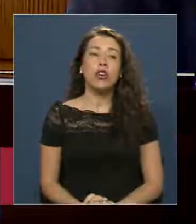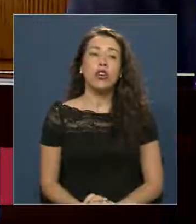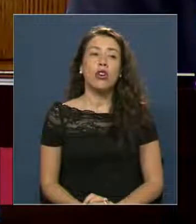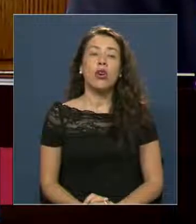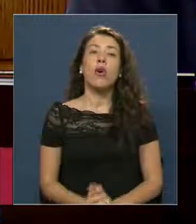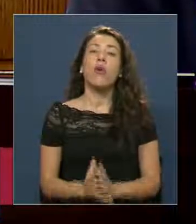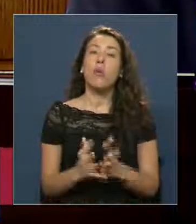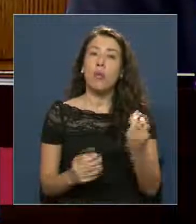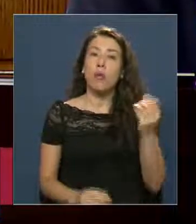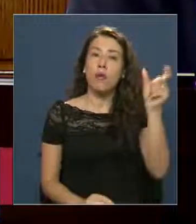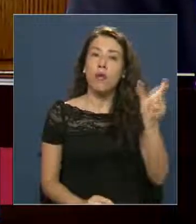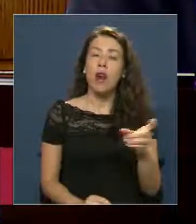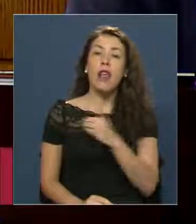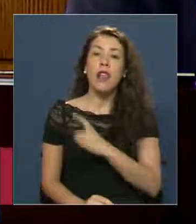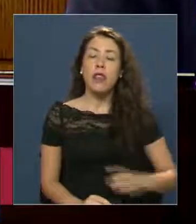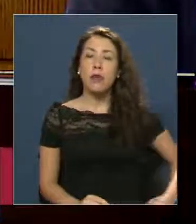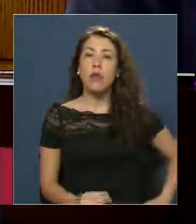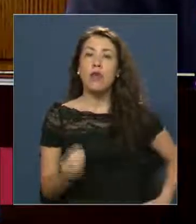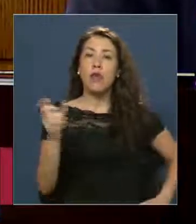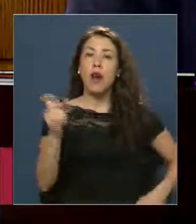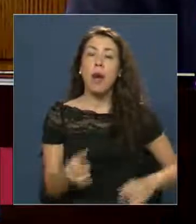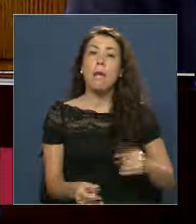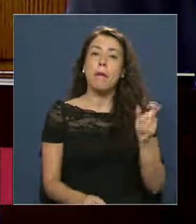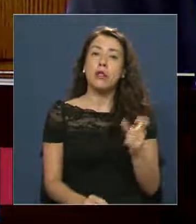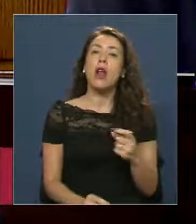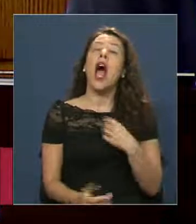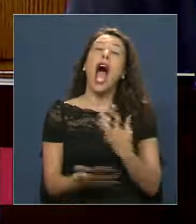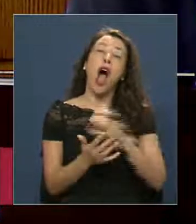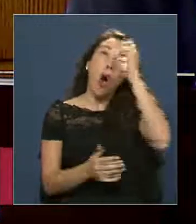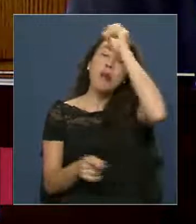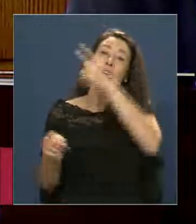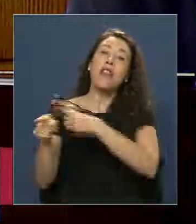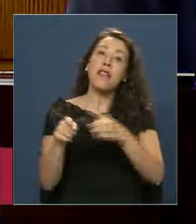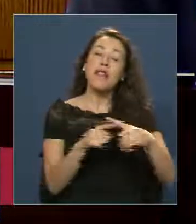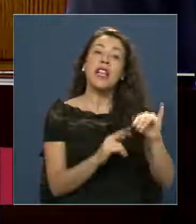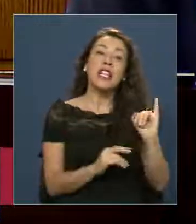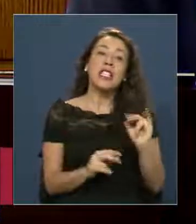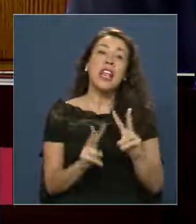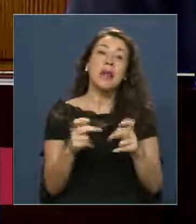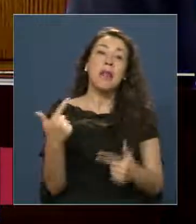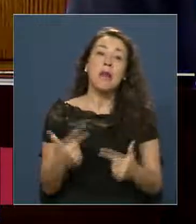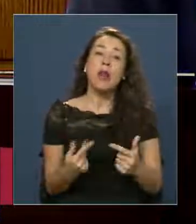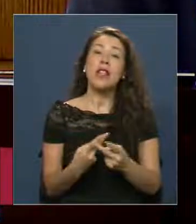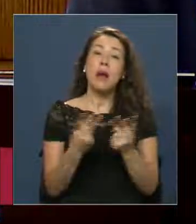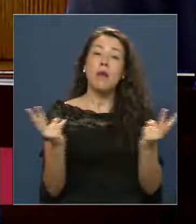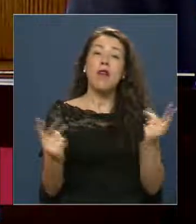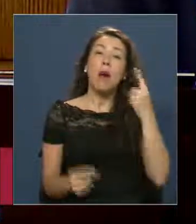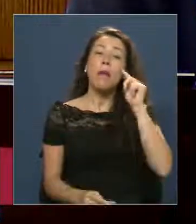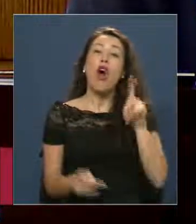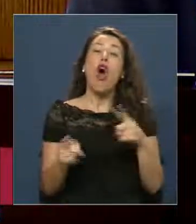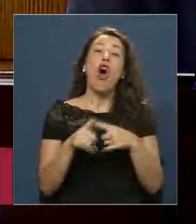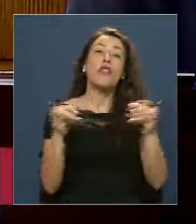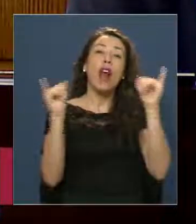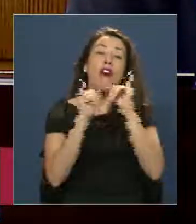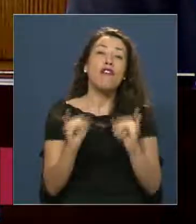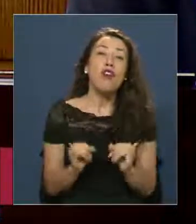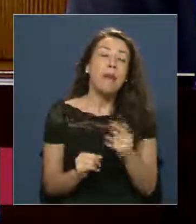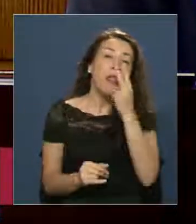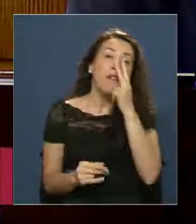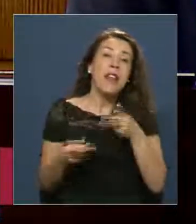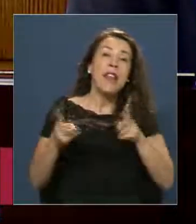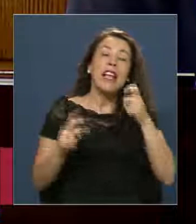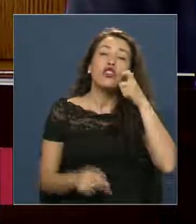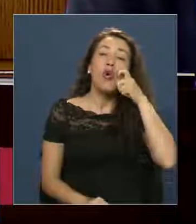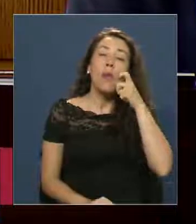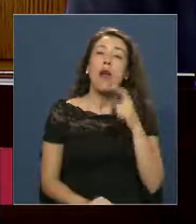un tremendo diputado y una tremenda persona, y podemos tener infinitas diferencias en muchas políticas públicas, que tiene otra visión distinta de derechos humanos. La pregunta